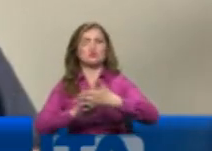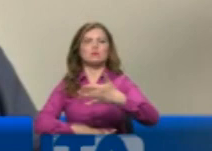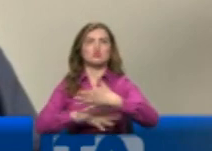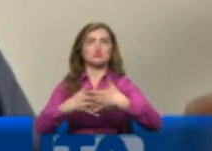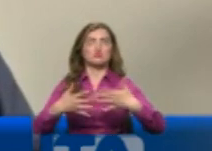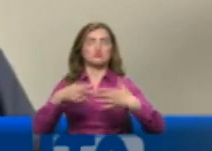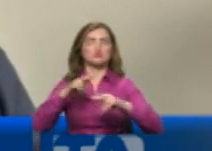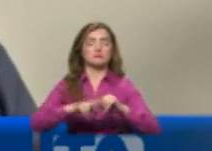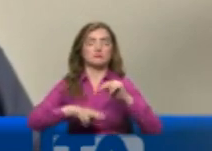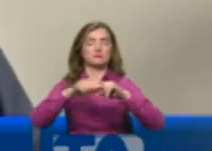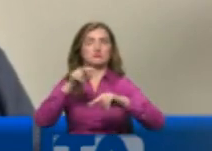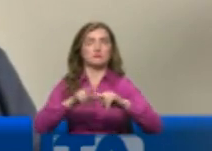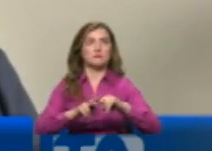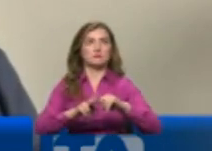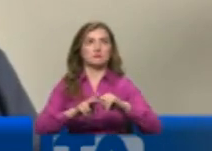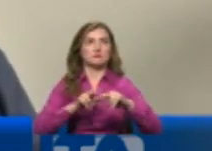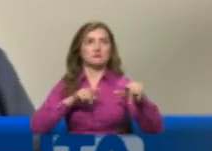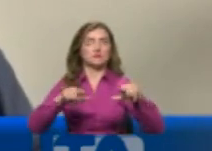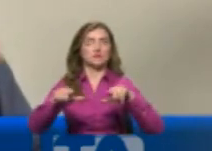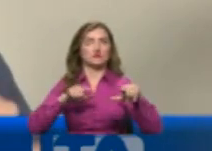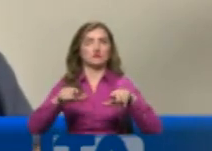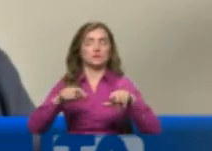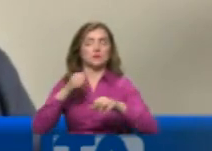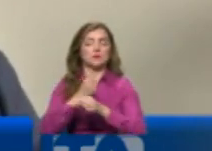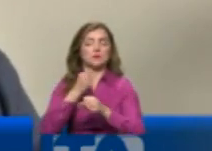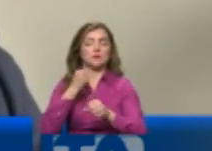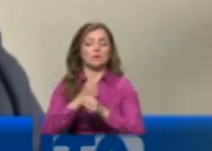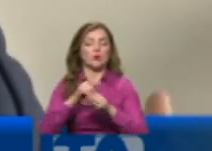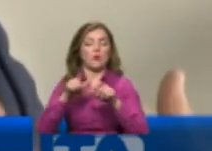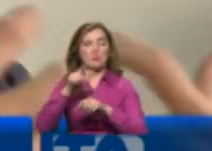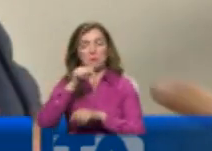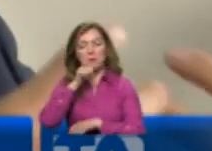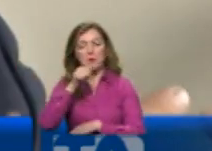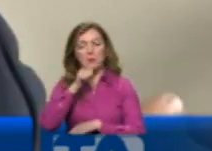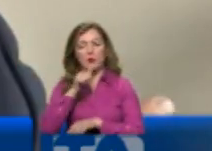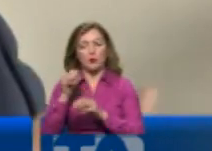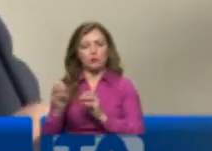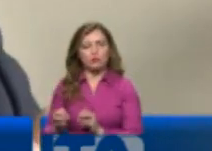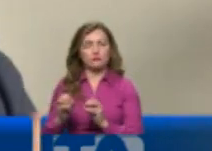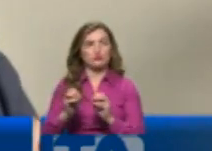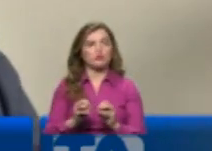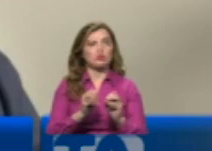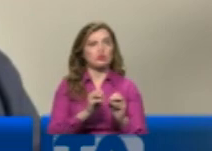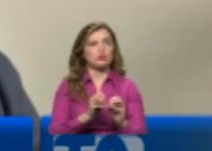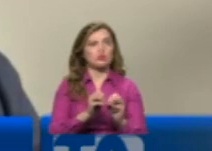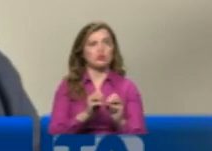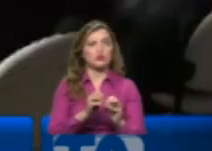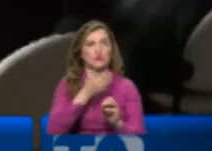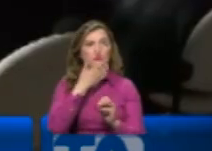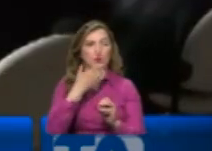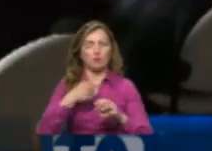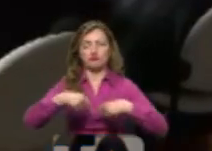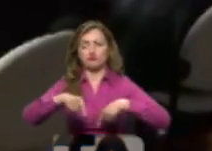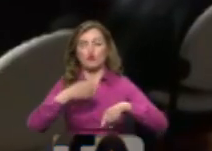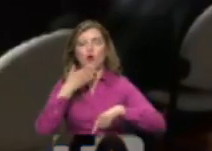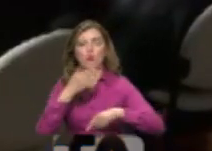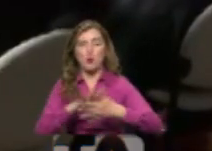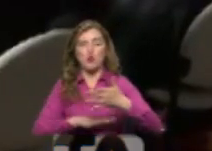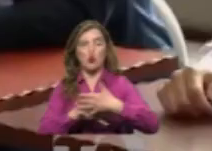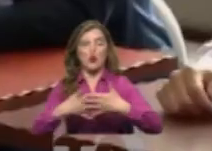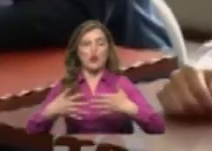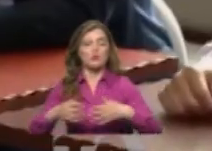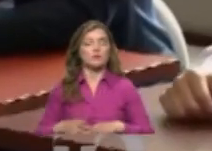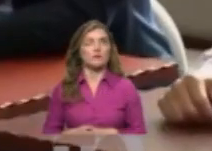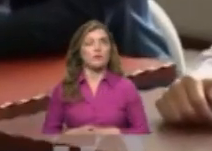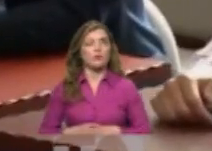de obras y lugares donde van a estar estas obras para que el sector privado pueda organizar de mejor manera su distribución logística. Mediante mesas de